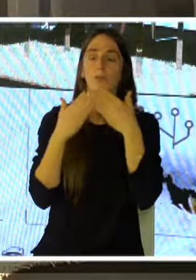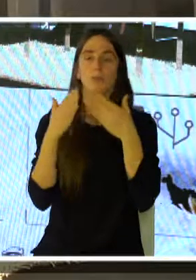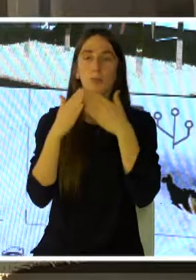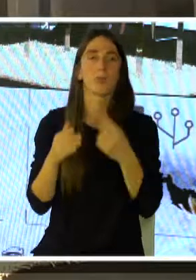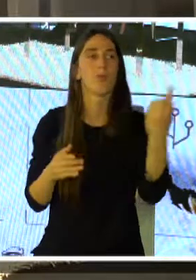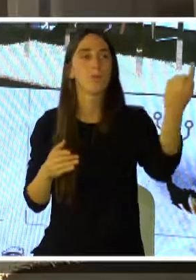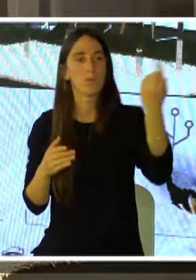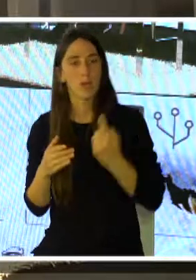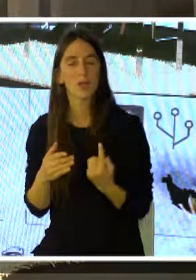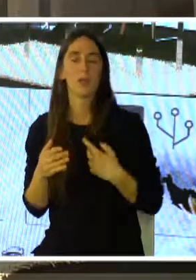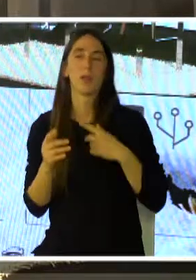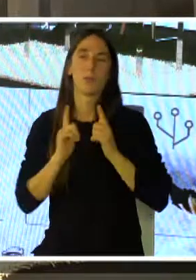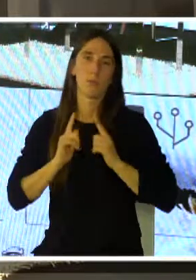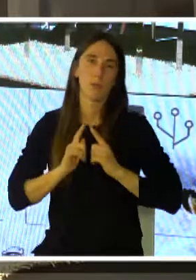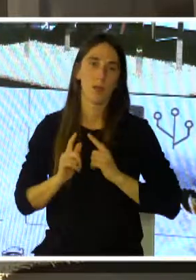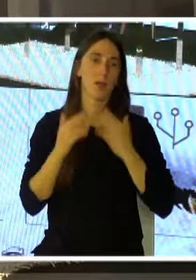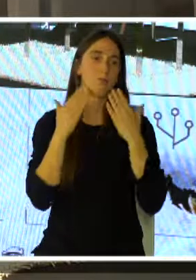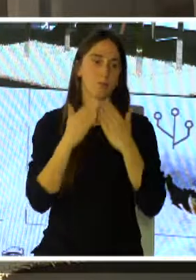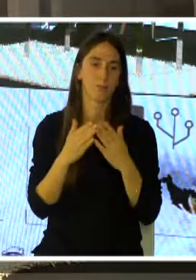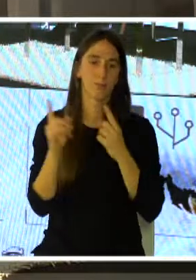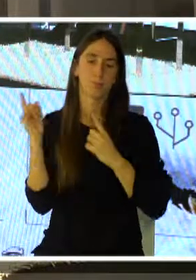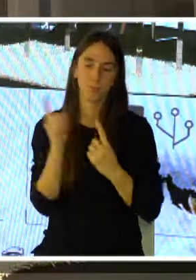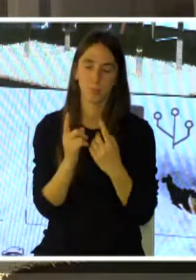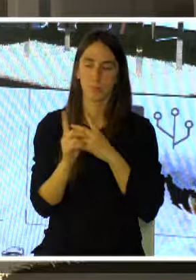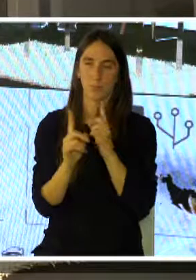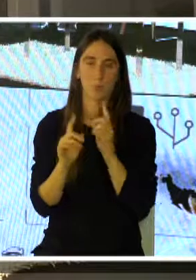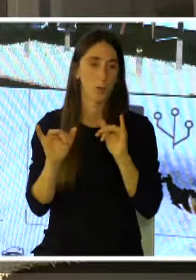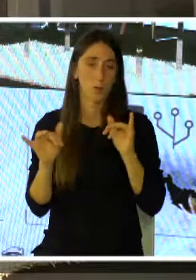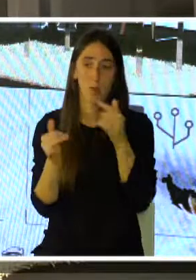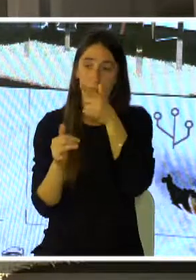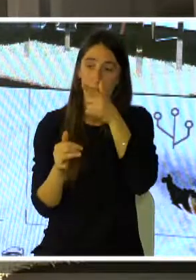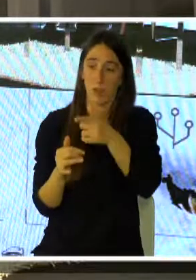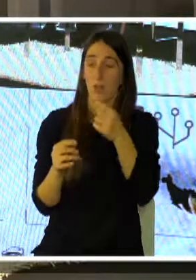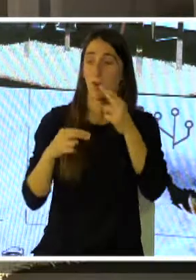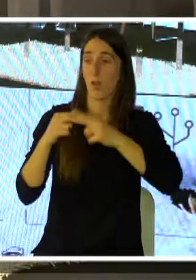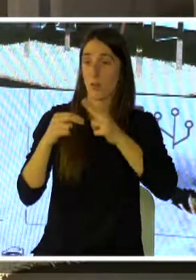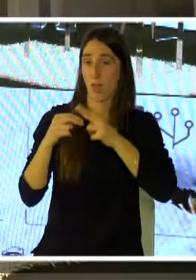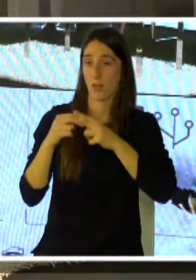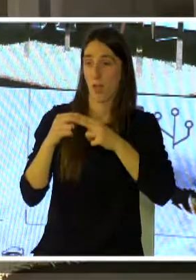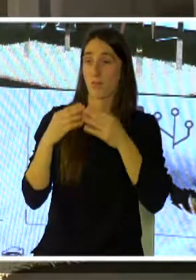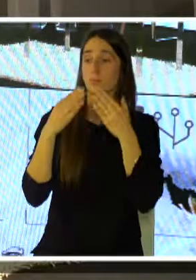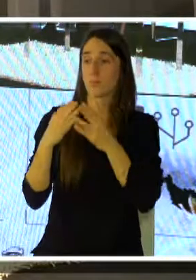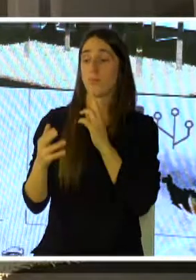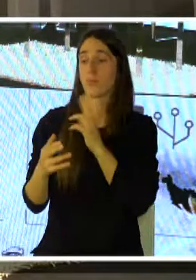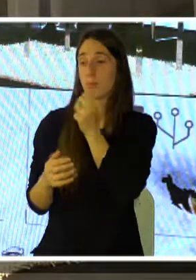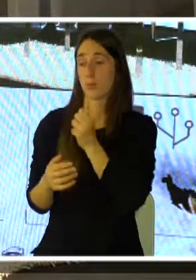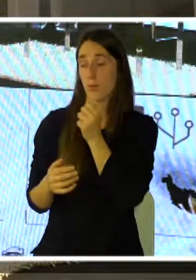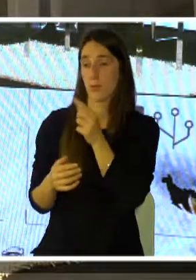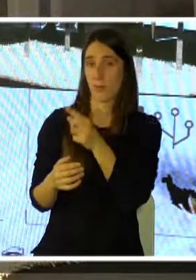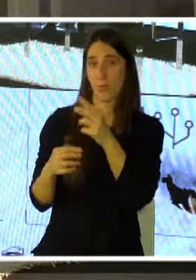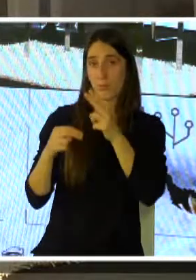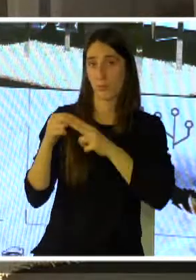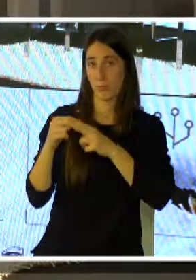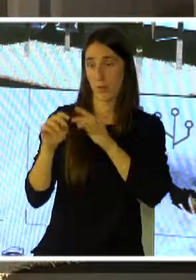a la intendencia, molestarse, esperar a que alguien los atienda, se pueden evacuar directamente en forma autónoma desde la